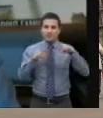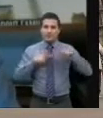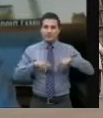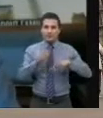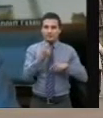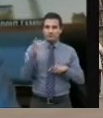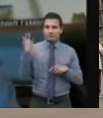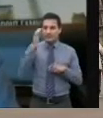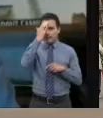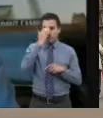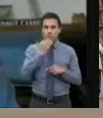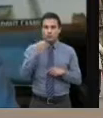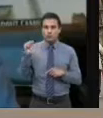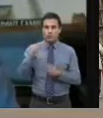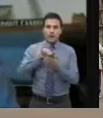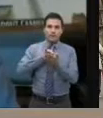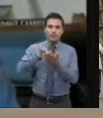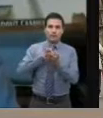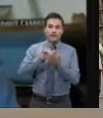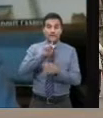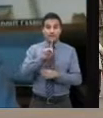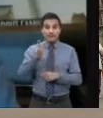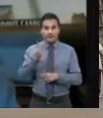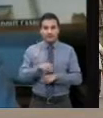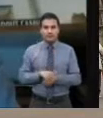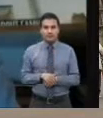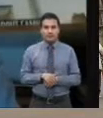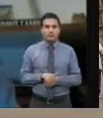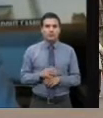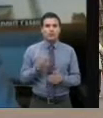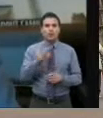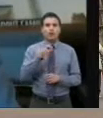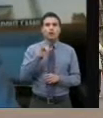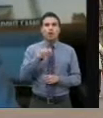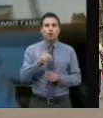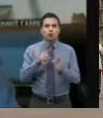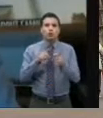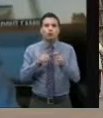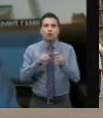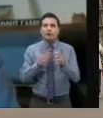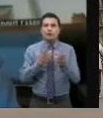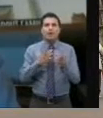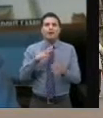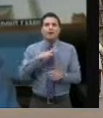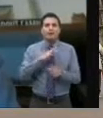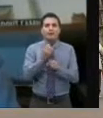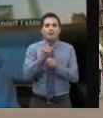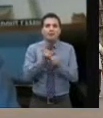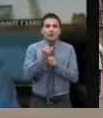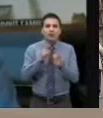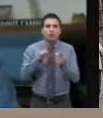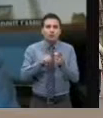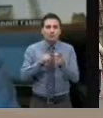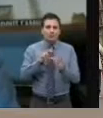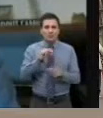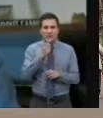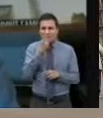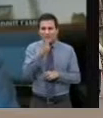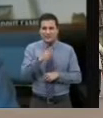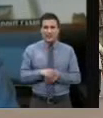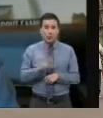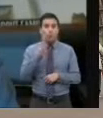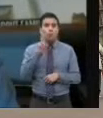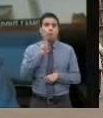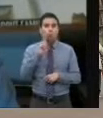emitieran apoyos para El Verde, pero nunca refiere de dónde se obtuvo esa información y, peor aún, nunca se tuvo prueba de que